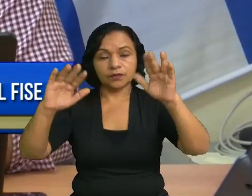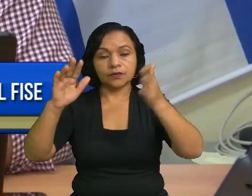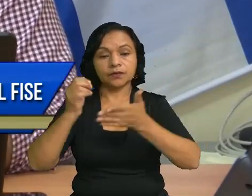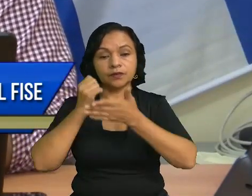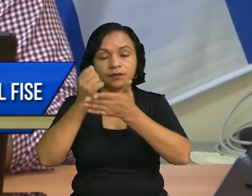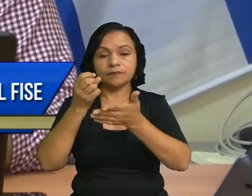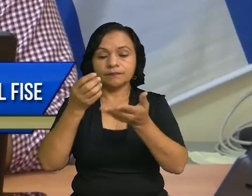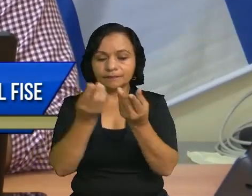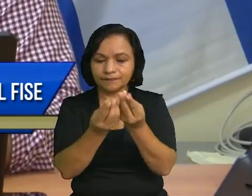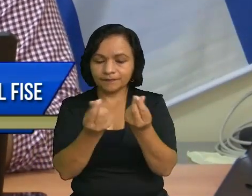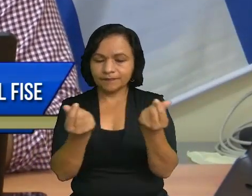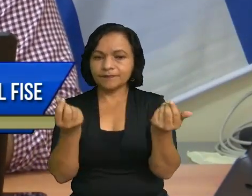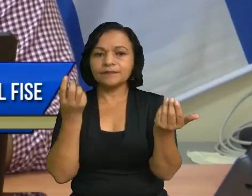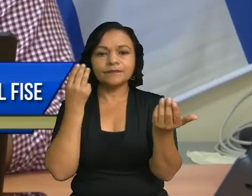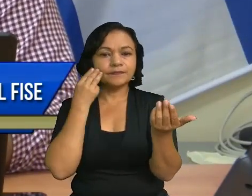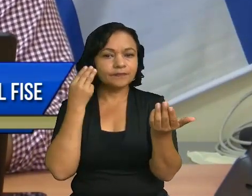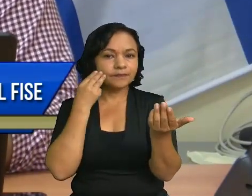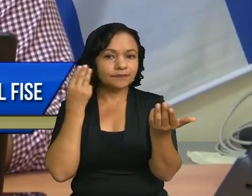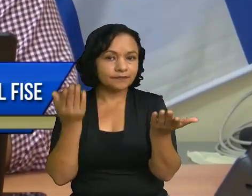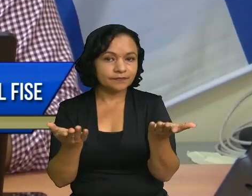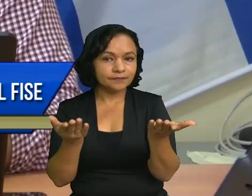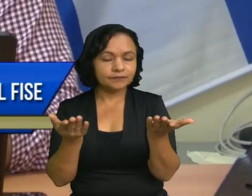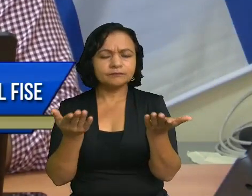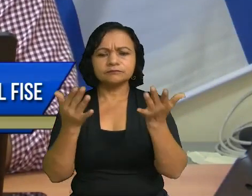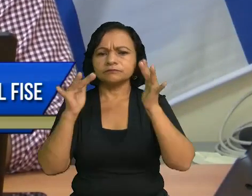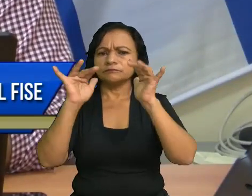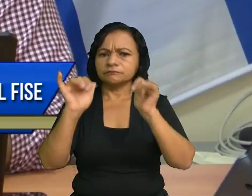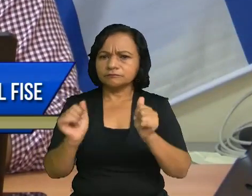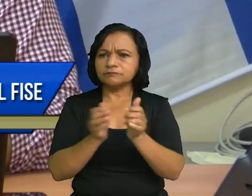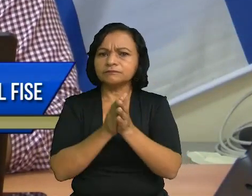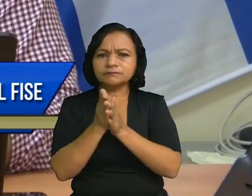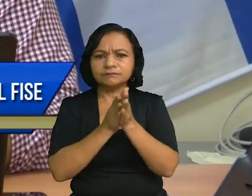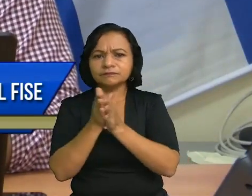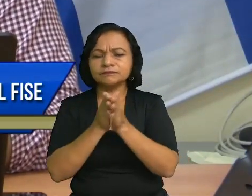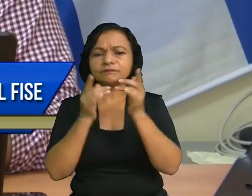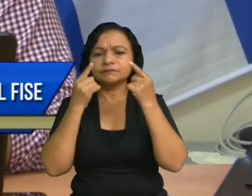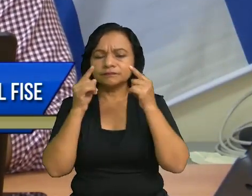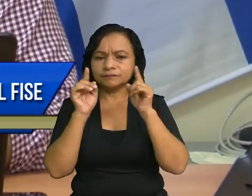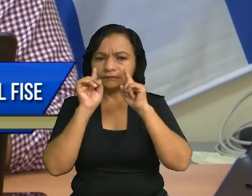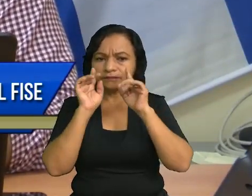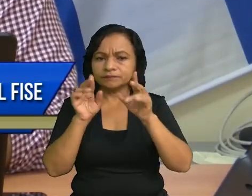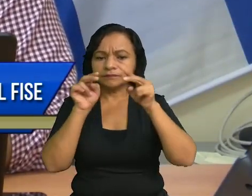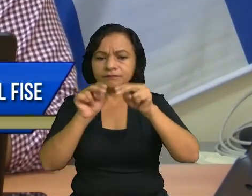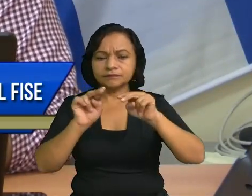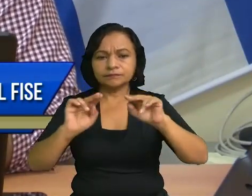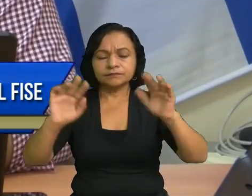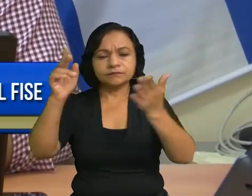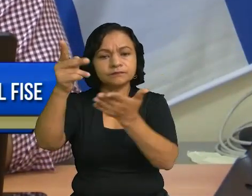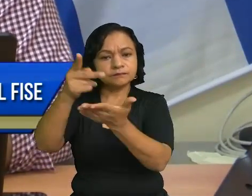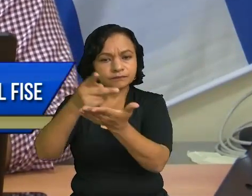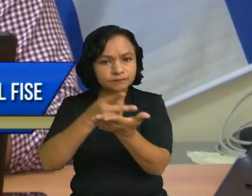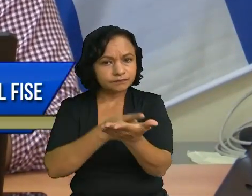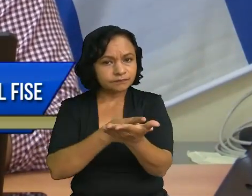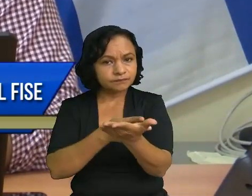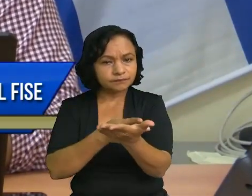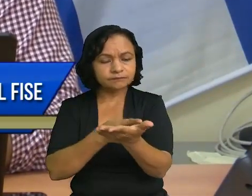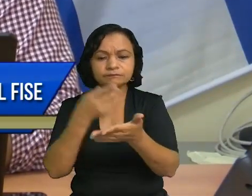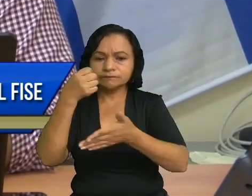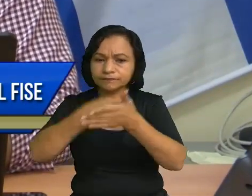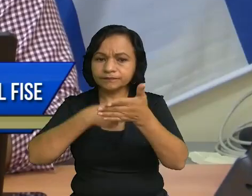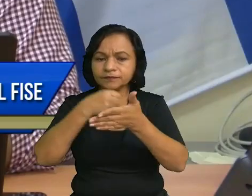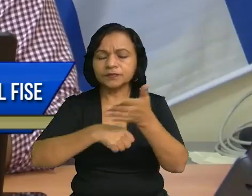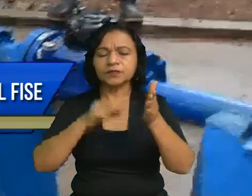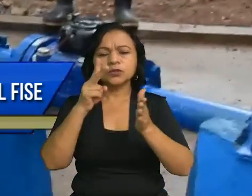la madre tierra por lo que estamos listos y preparados para asegurar las condiciones ambientales en los proyectos y dar batalla en el